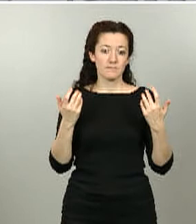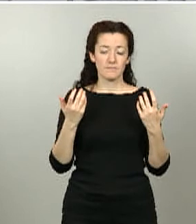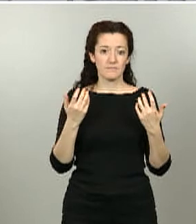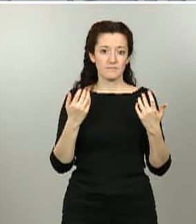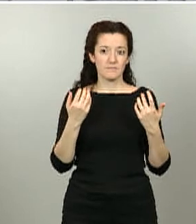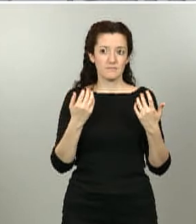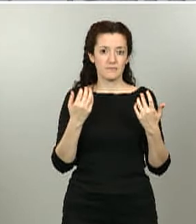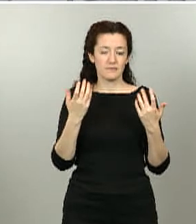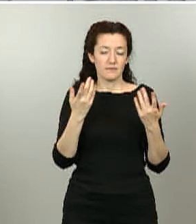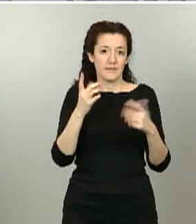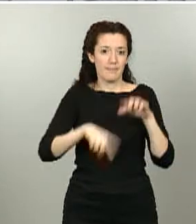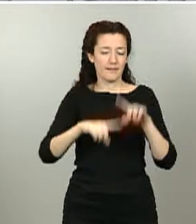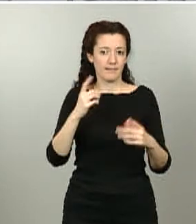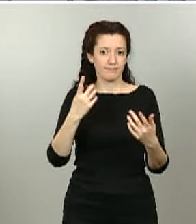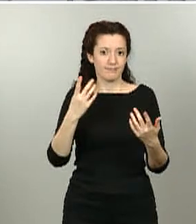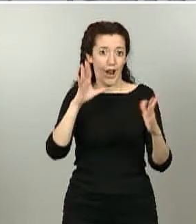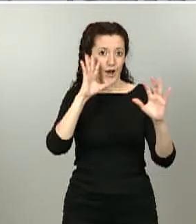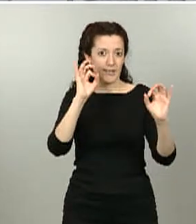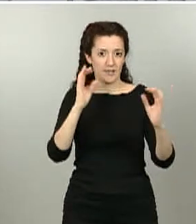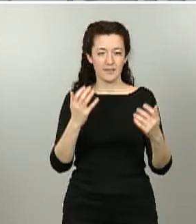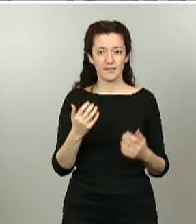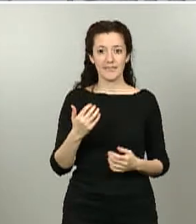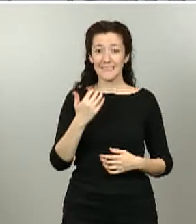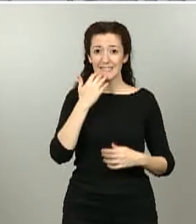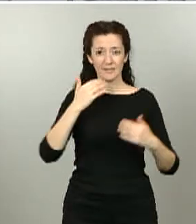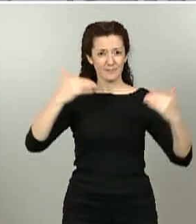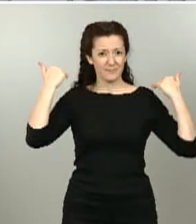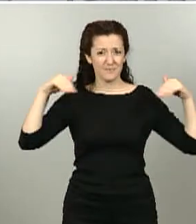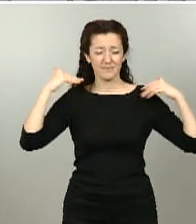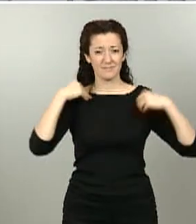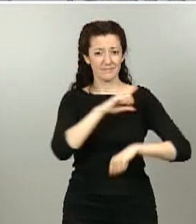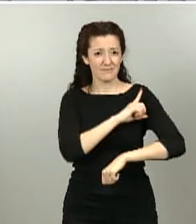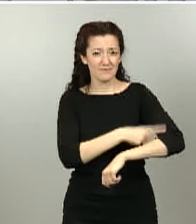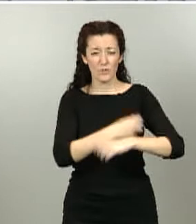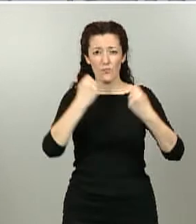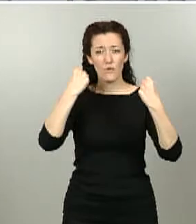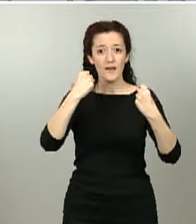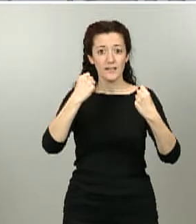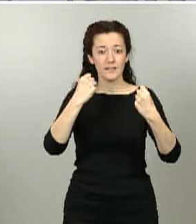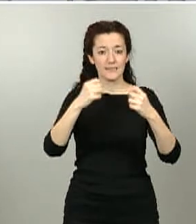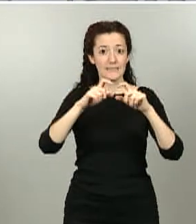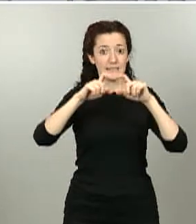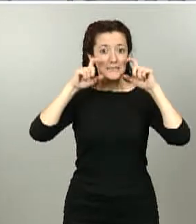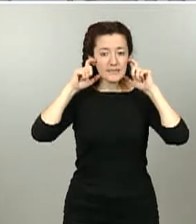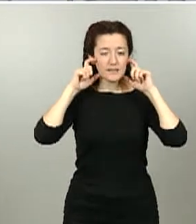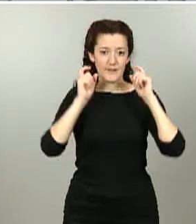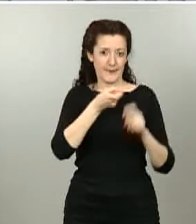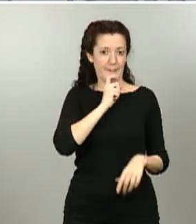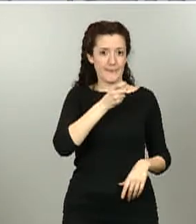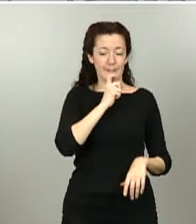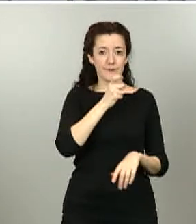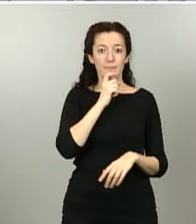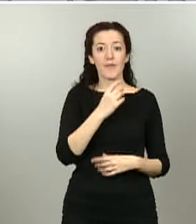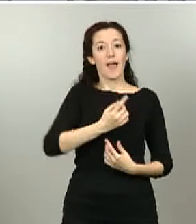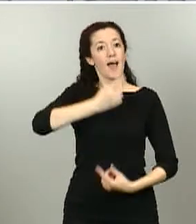un deporte de alto esfuerzo, es muy difícil que pueda hacerlo utilizando mascarillas de ciertos tipos. Hay algunas mascarillas que no